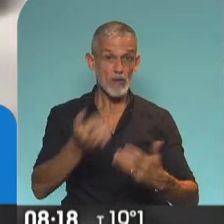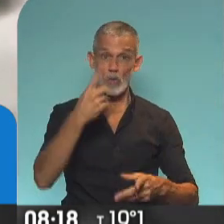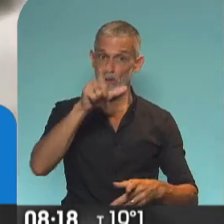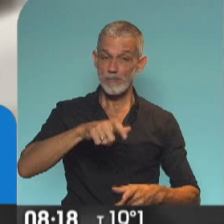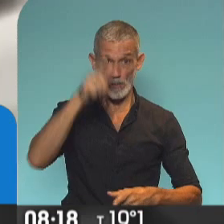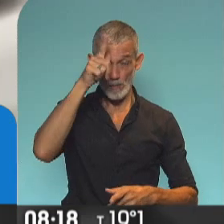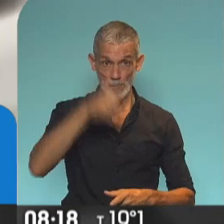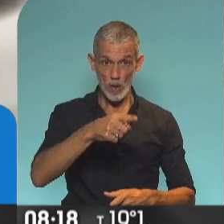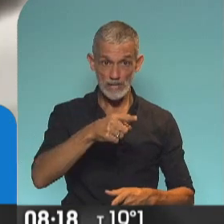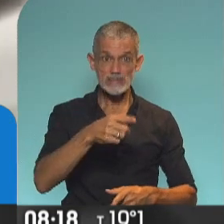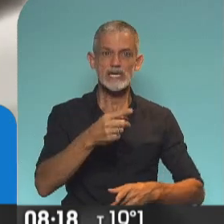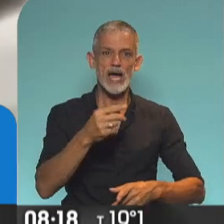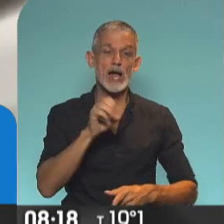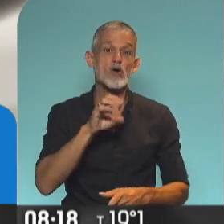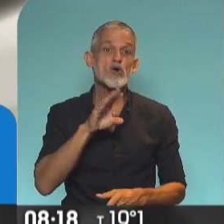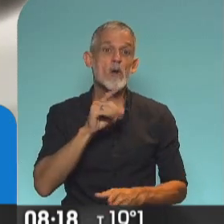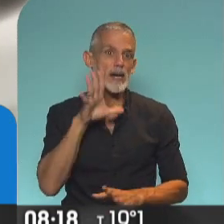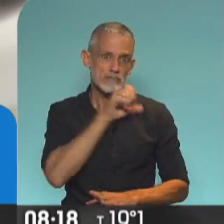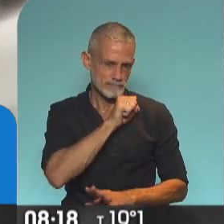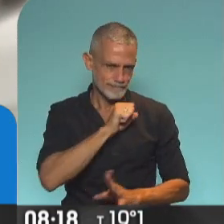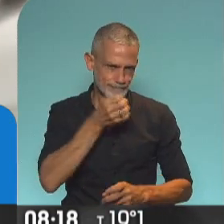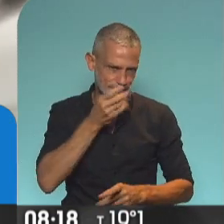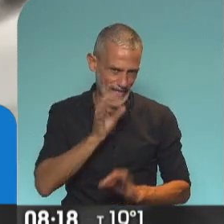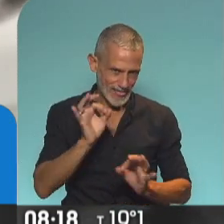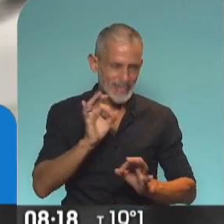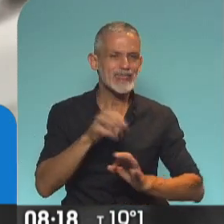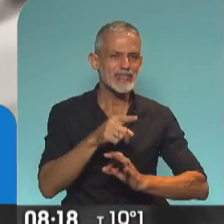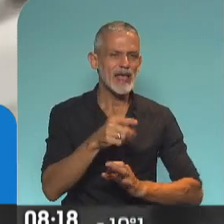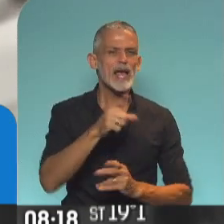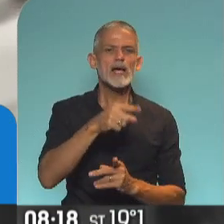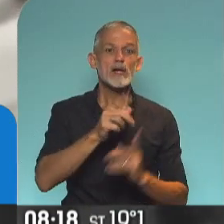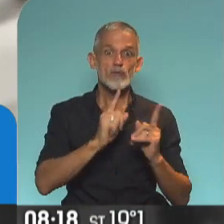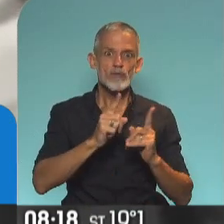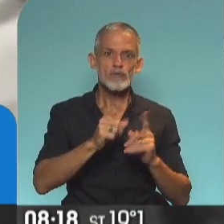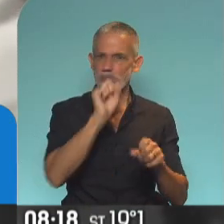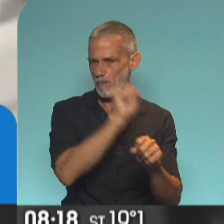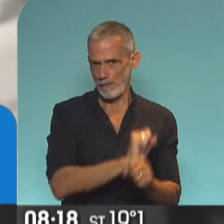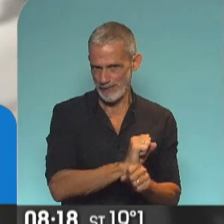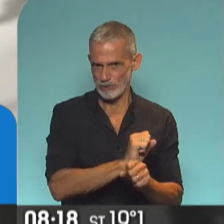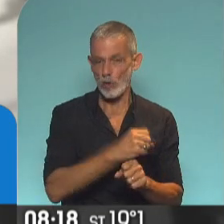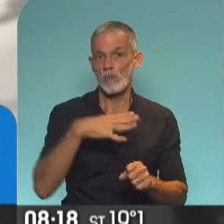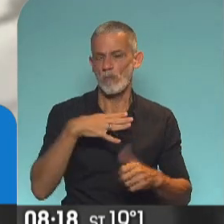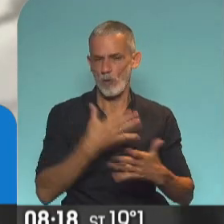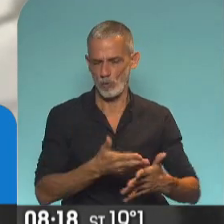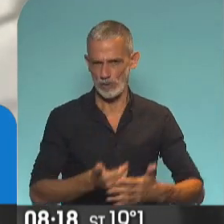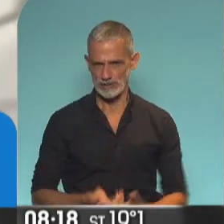que disparó, cuya identidad se mantiene en reserva, continúa en prisión preventiva.